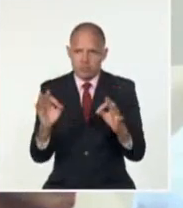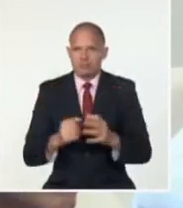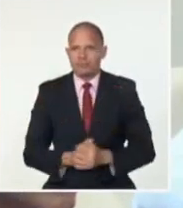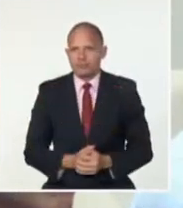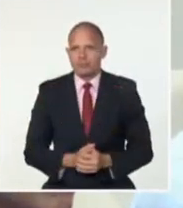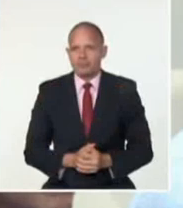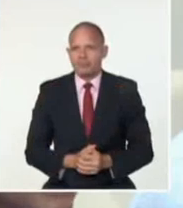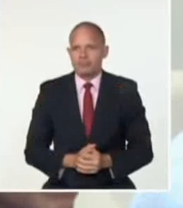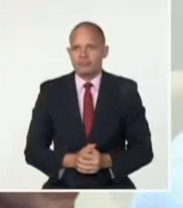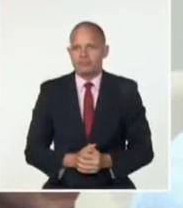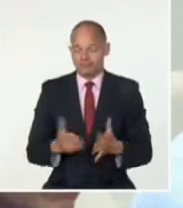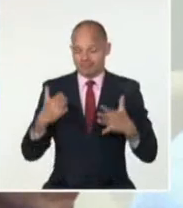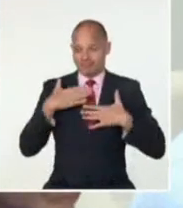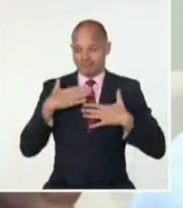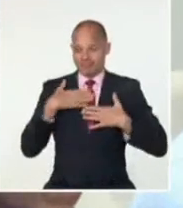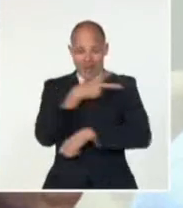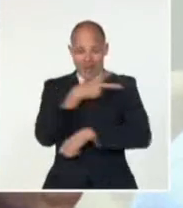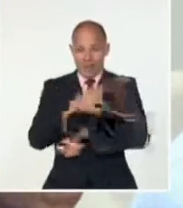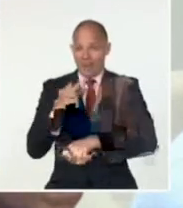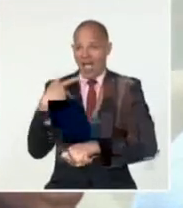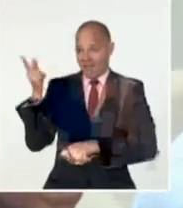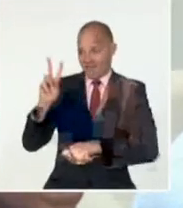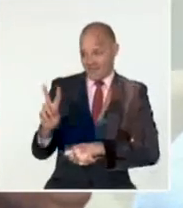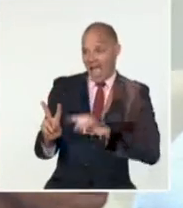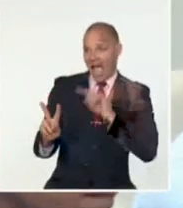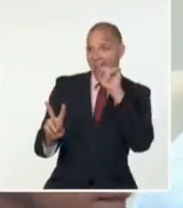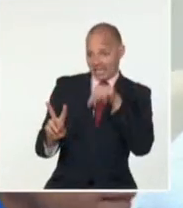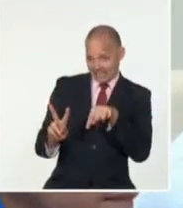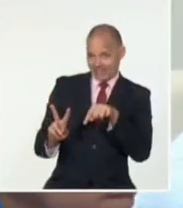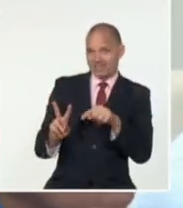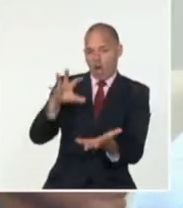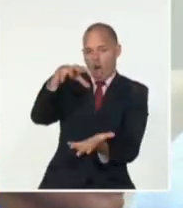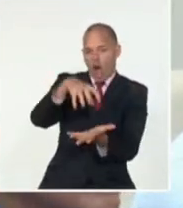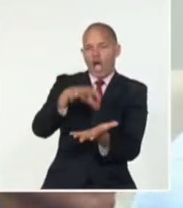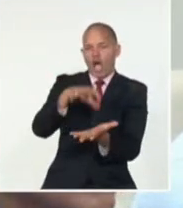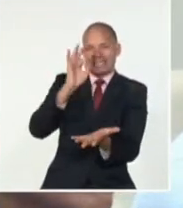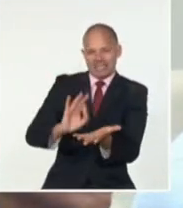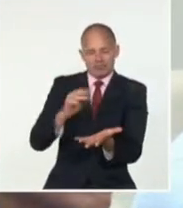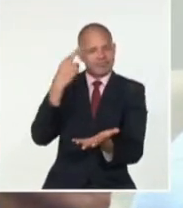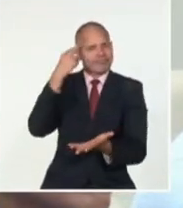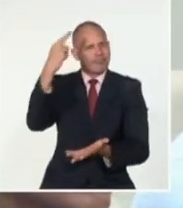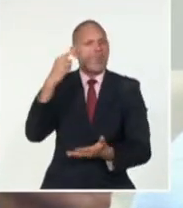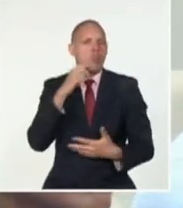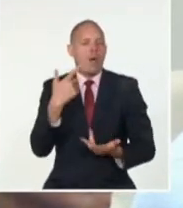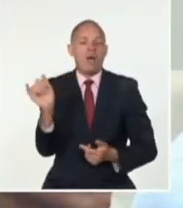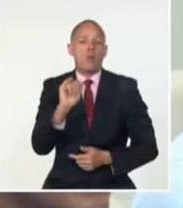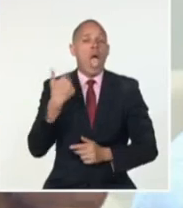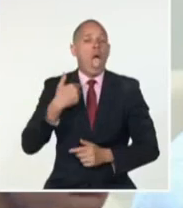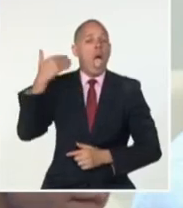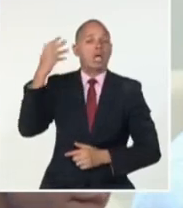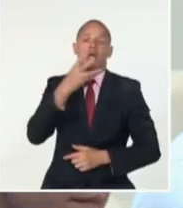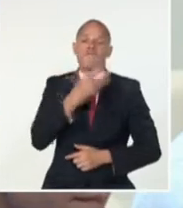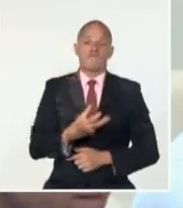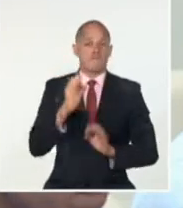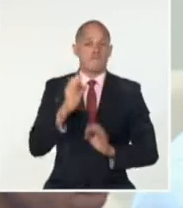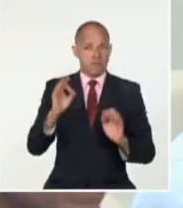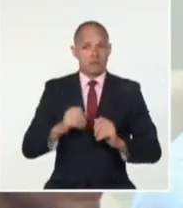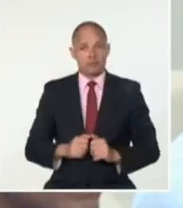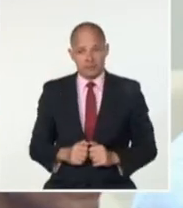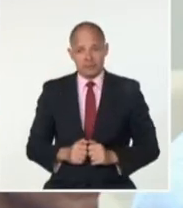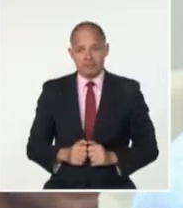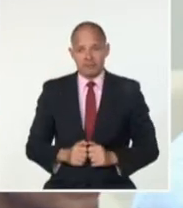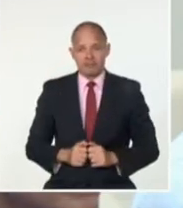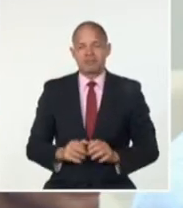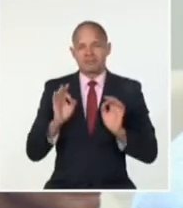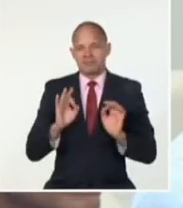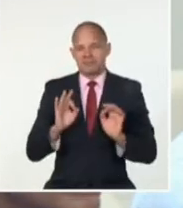En Vietnam, potencialmente en la ciudad de Ho Chi Minh, siempre coexistirá el inmortal dicho del comandante en jefe Fidel Castro Ruz: por Vietnam,